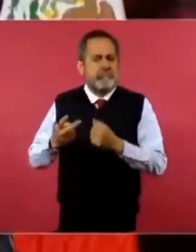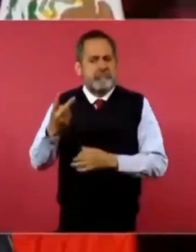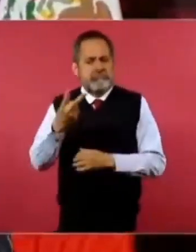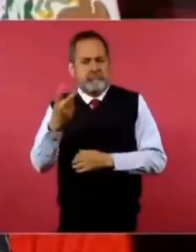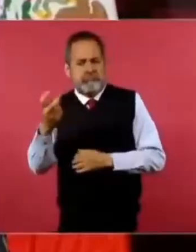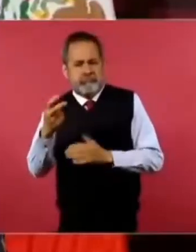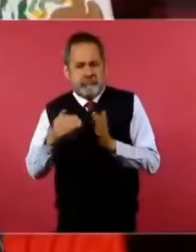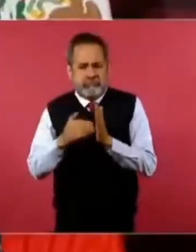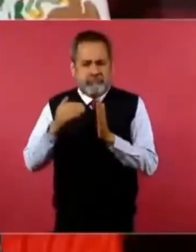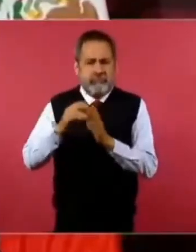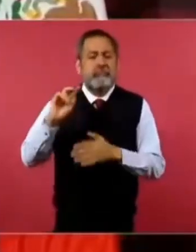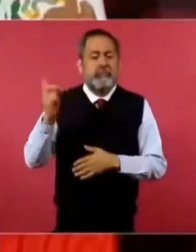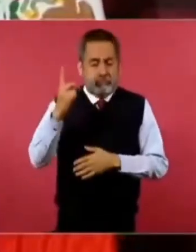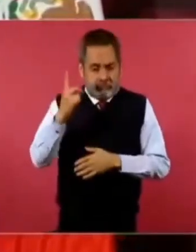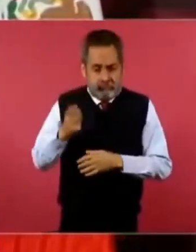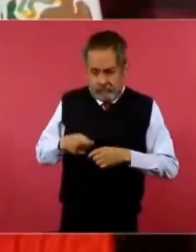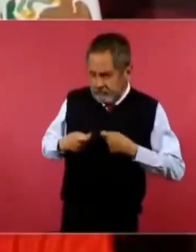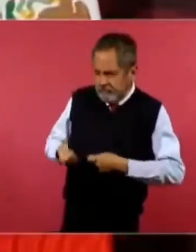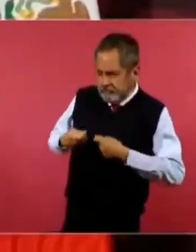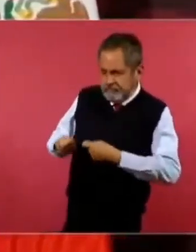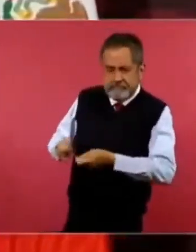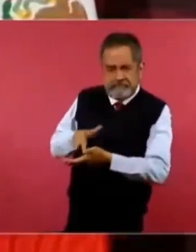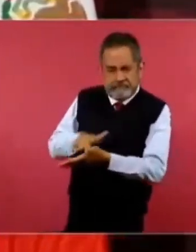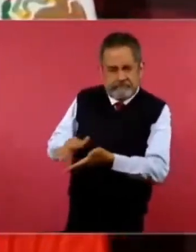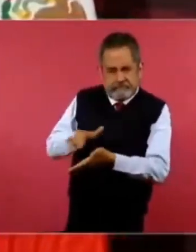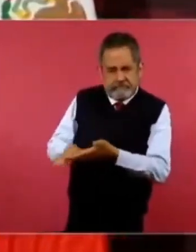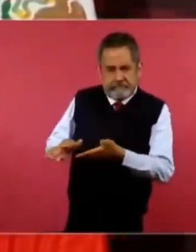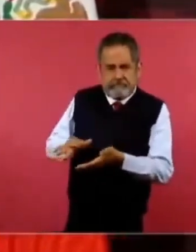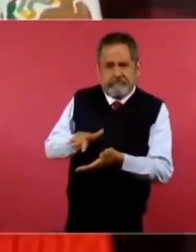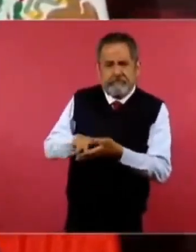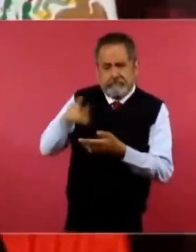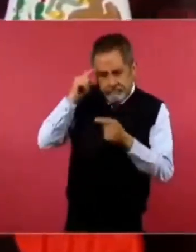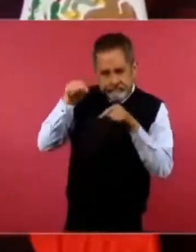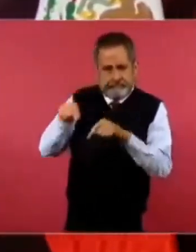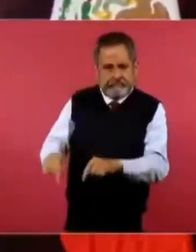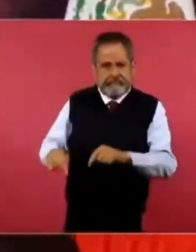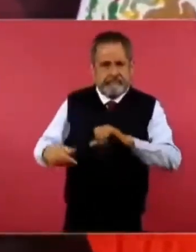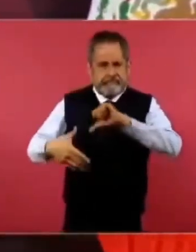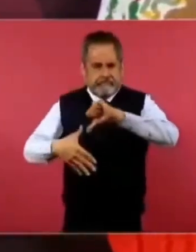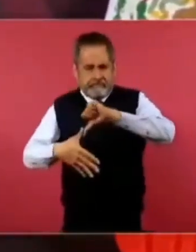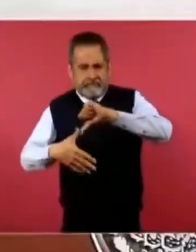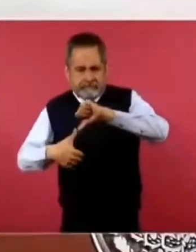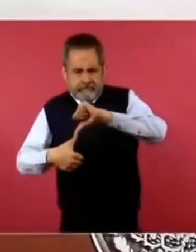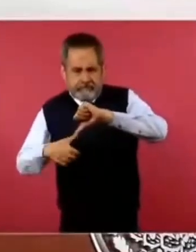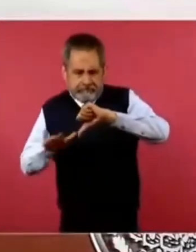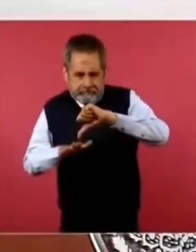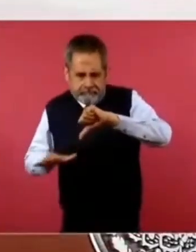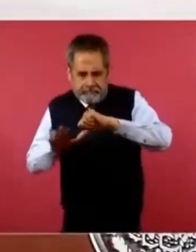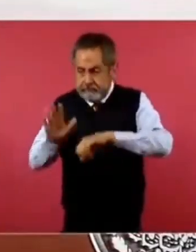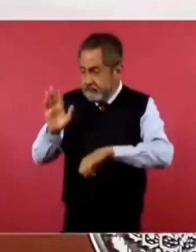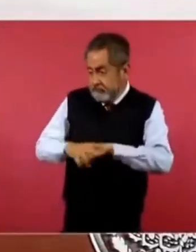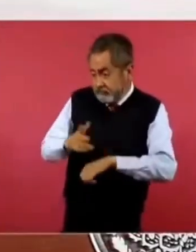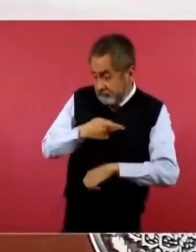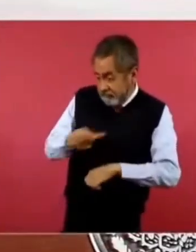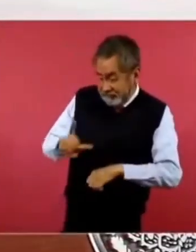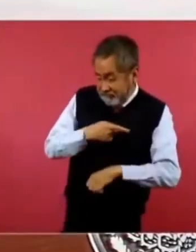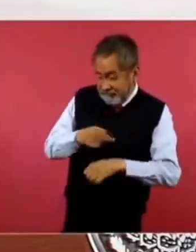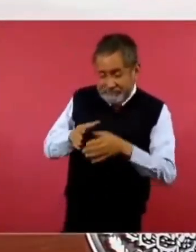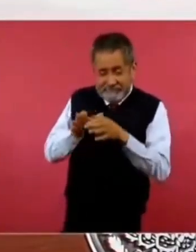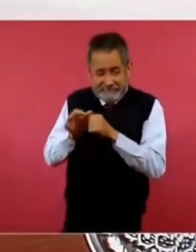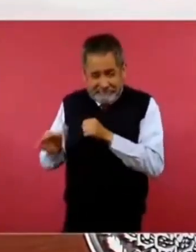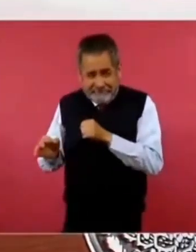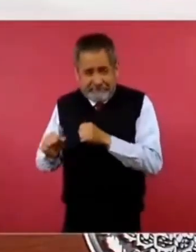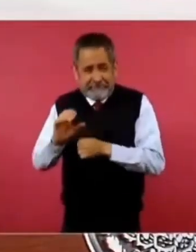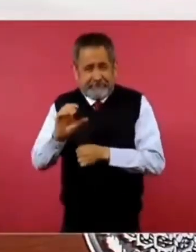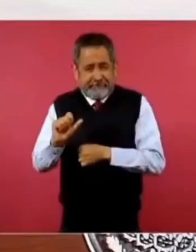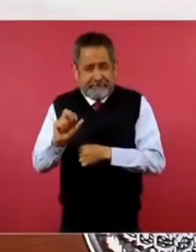200 millones de dólares de apoyo a las comunidades más pobres de Centroamérica, del Caribe.